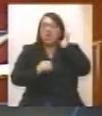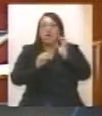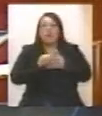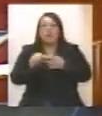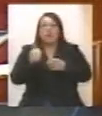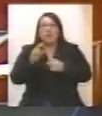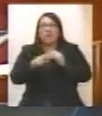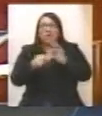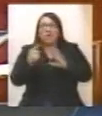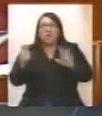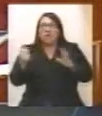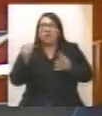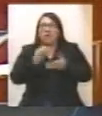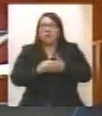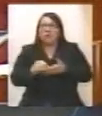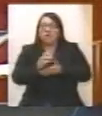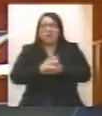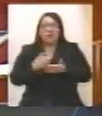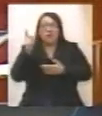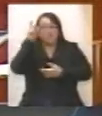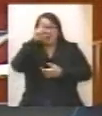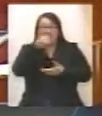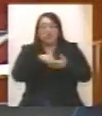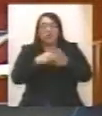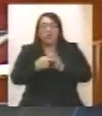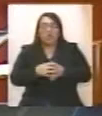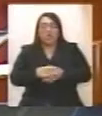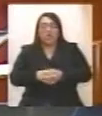implementará un centro de alta complejidad